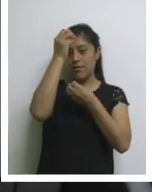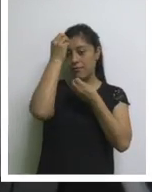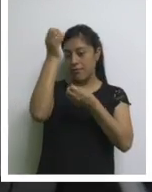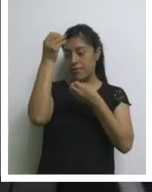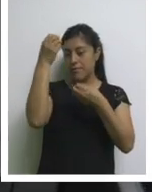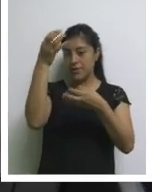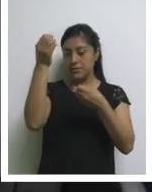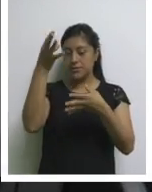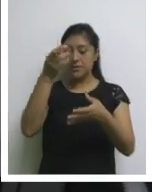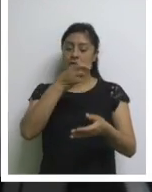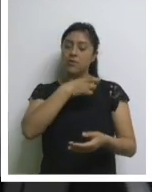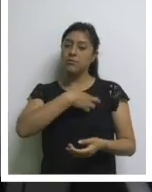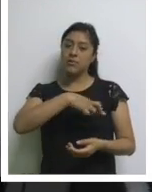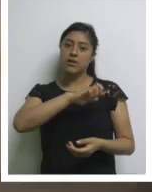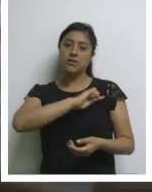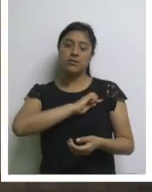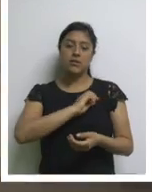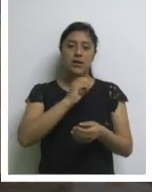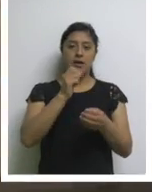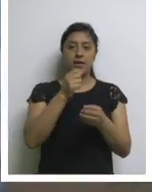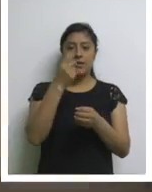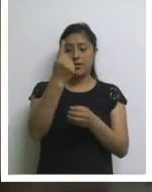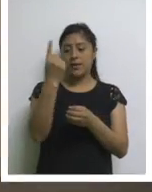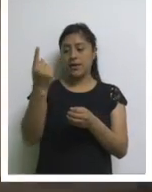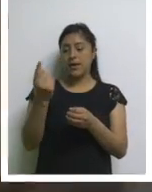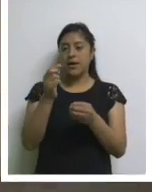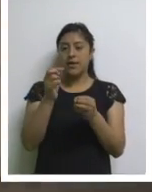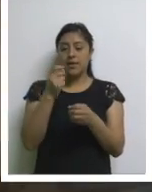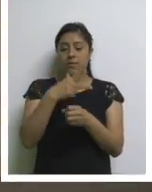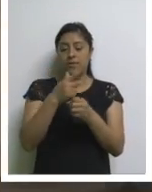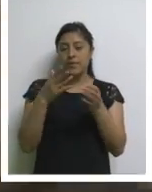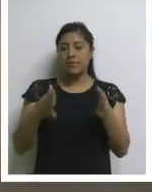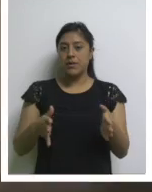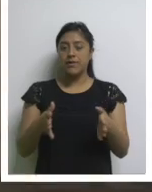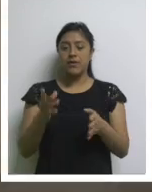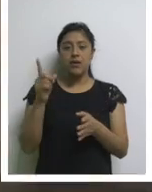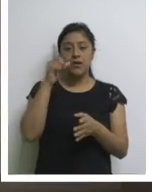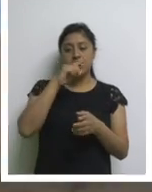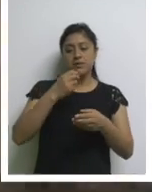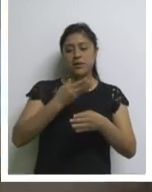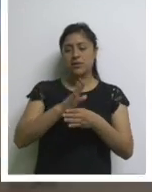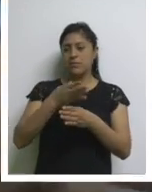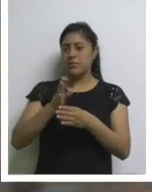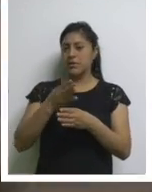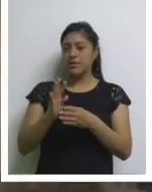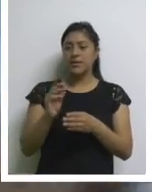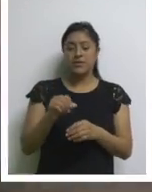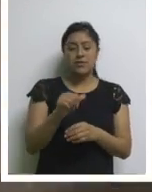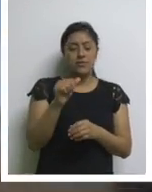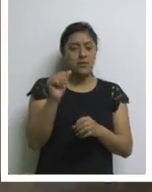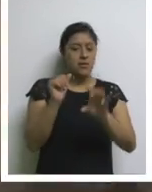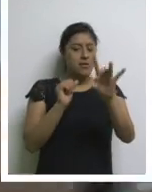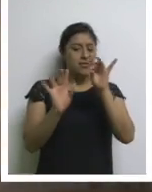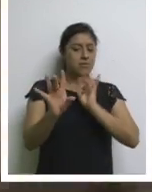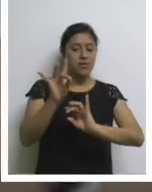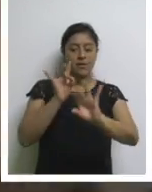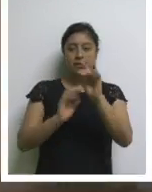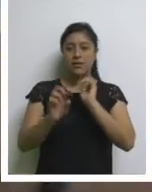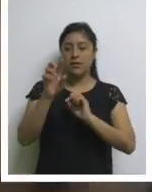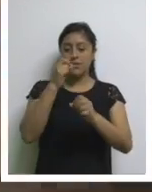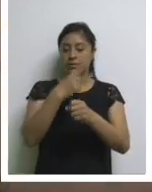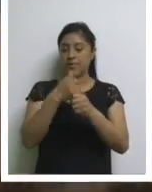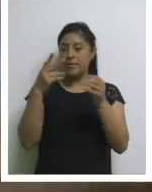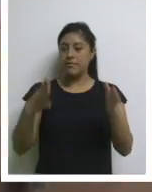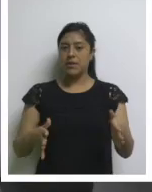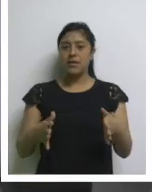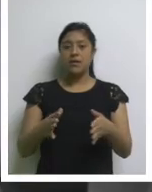chip inteligente es de gran capacidad que permite el almacenamiento de la información personal de cada ciudadano, sin que ésta